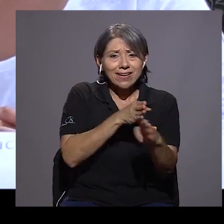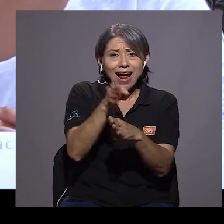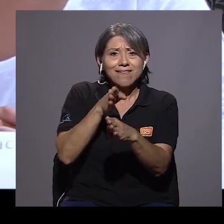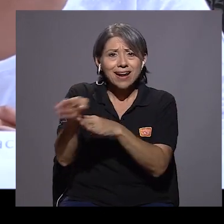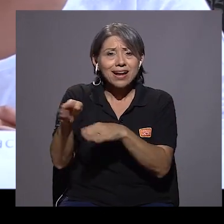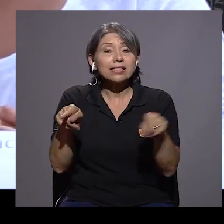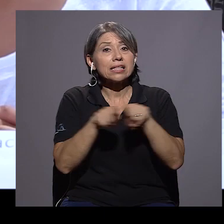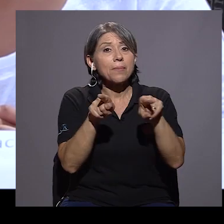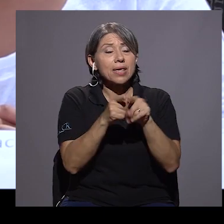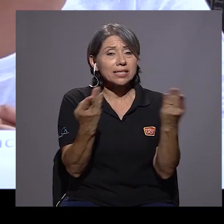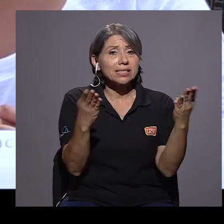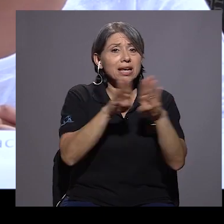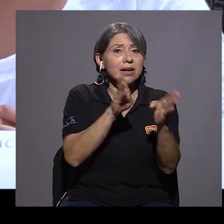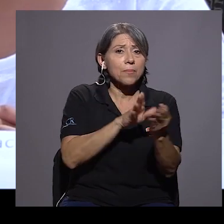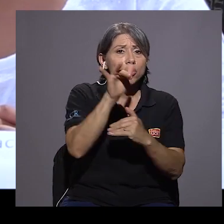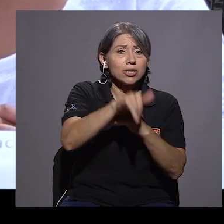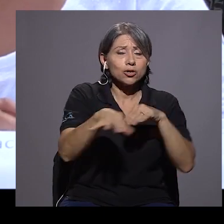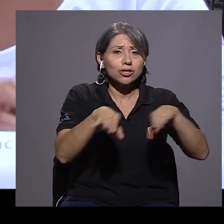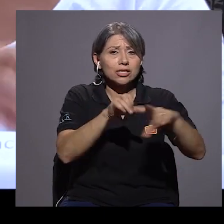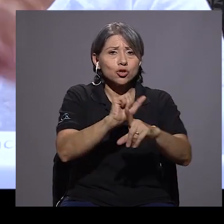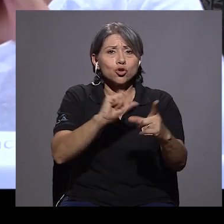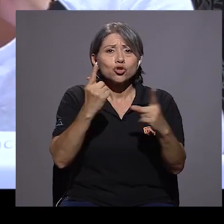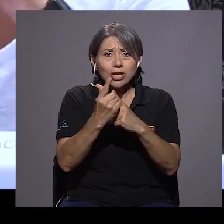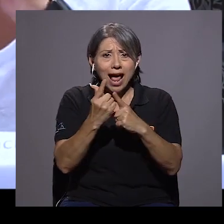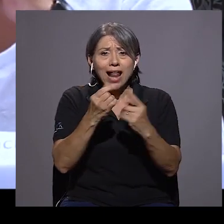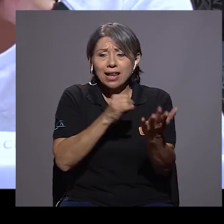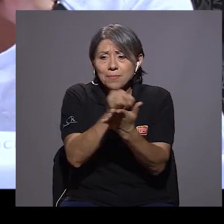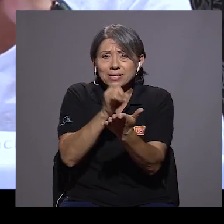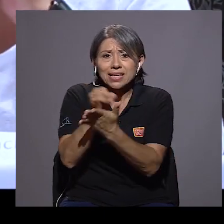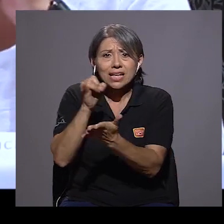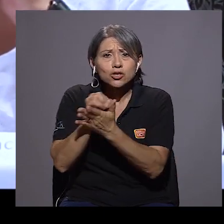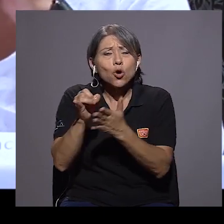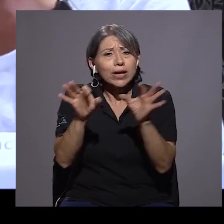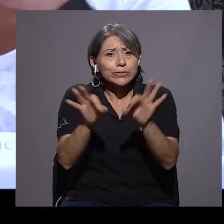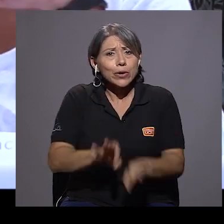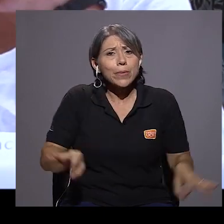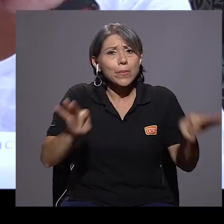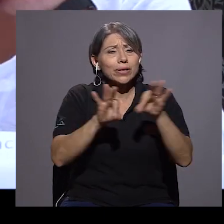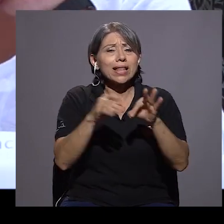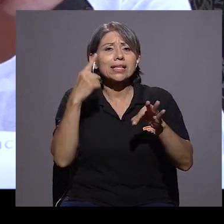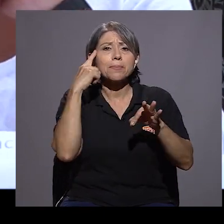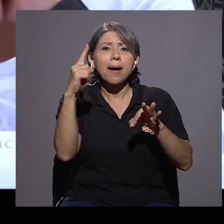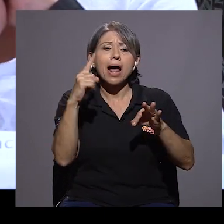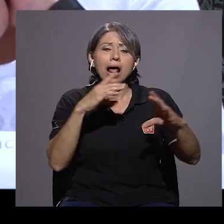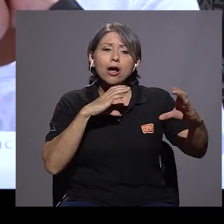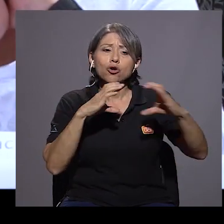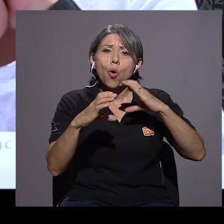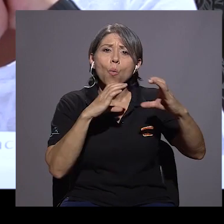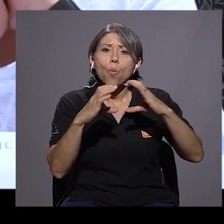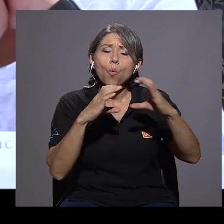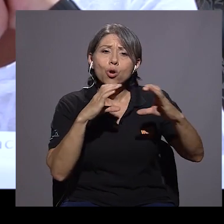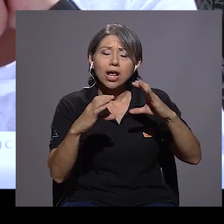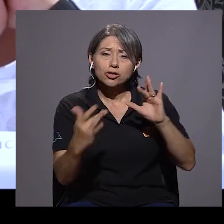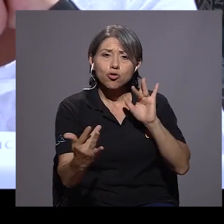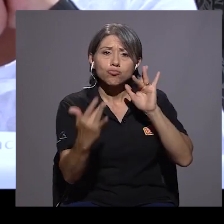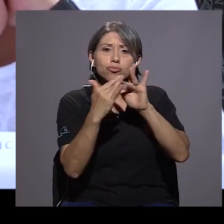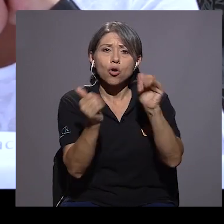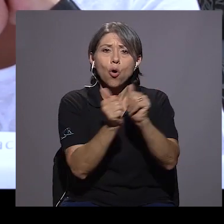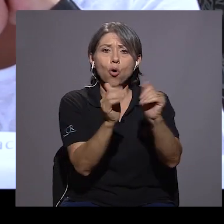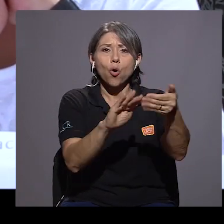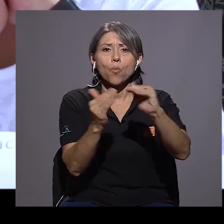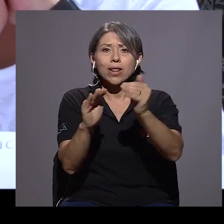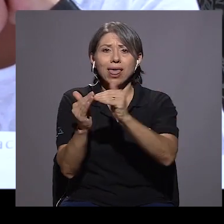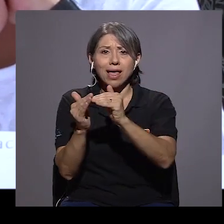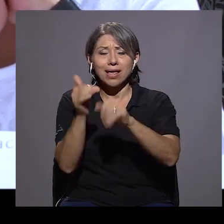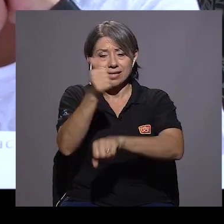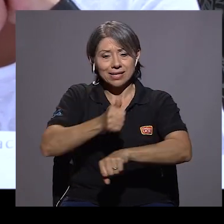la compañera, así como recortes a proyectos de acción social e investigación importantes para mantener el diálogo con las comunidades que